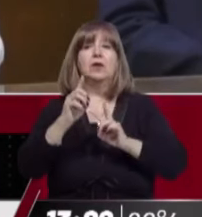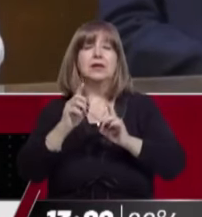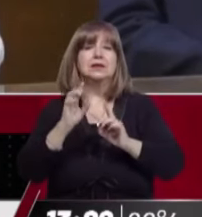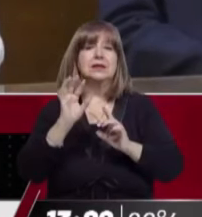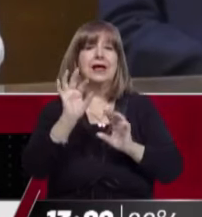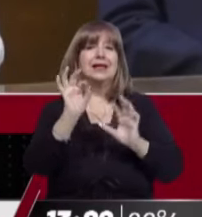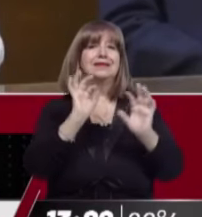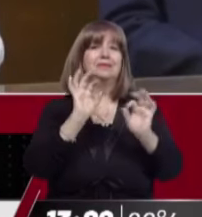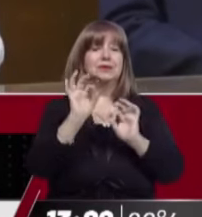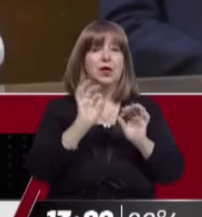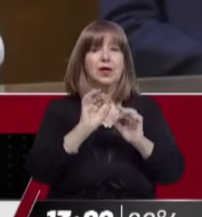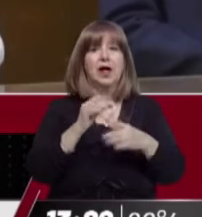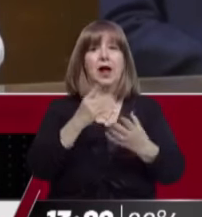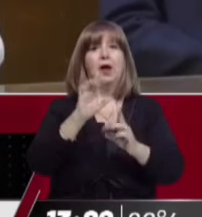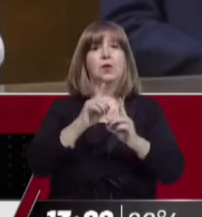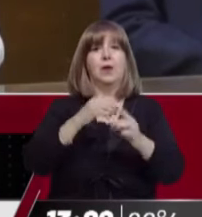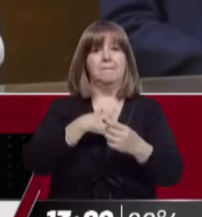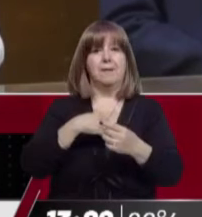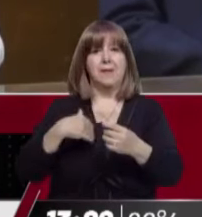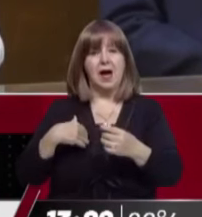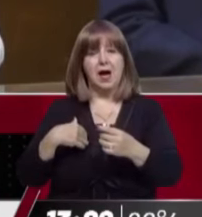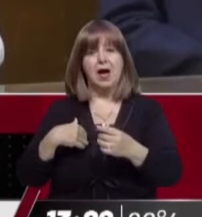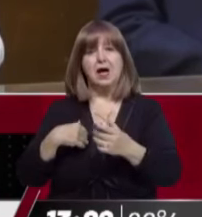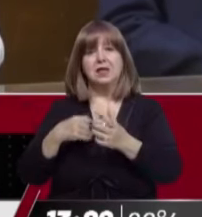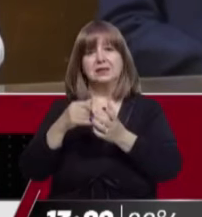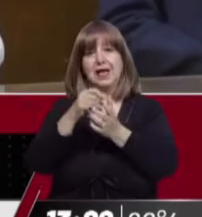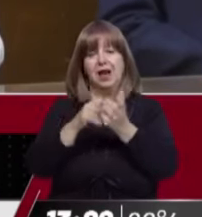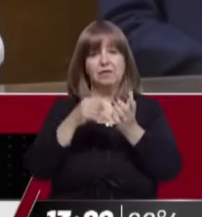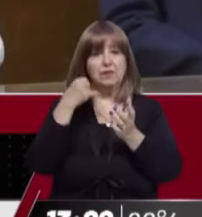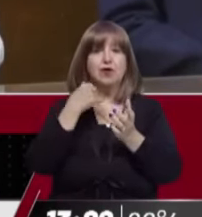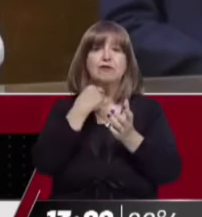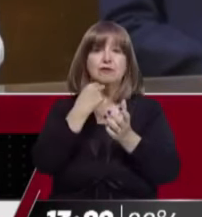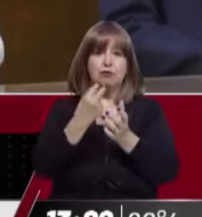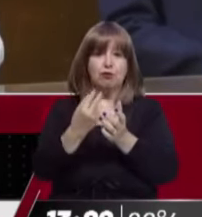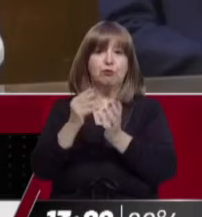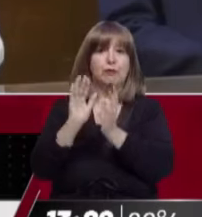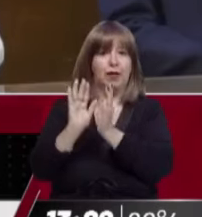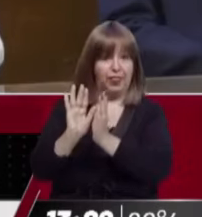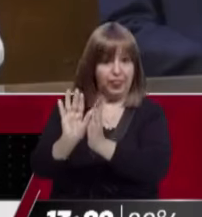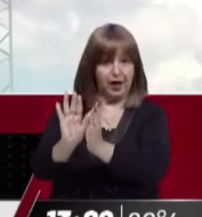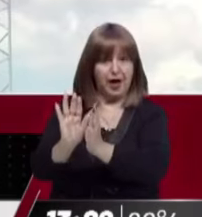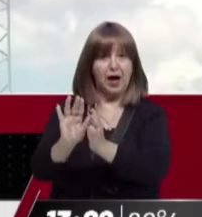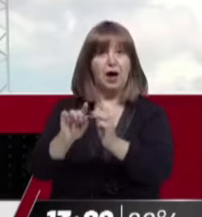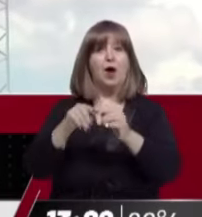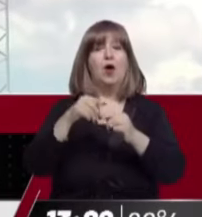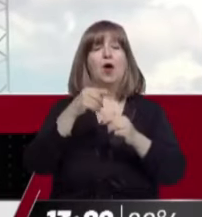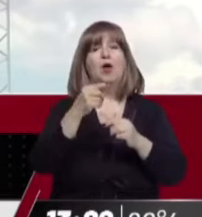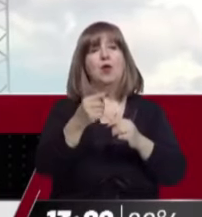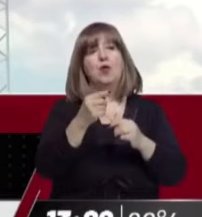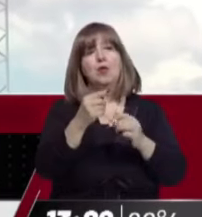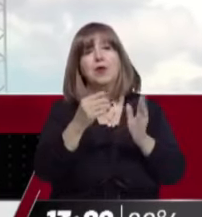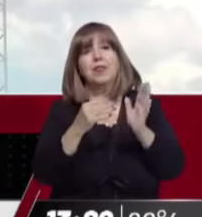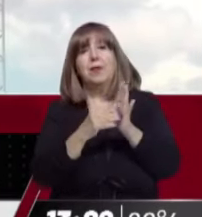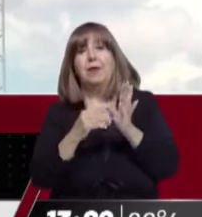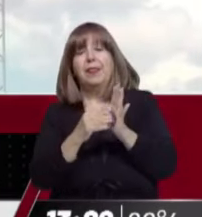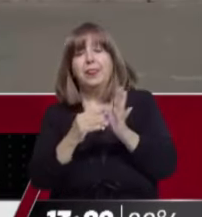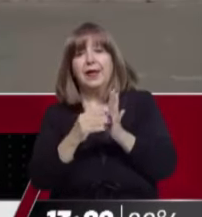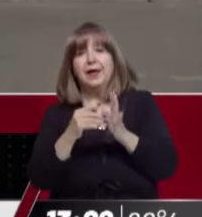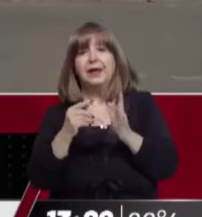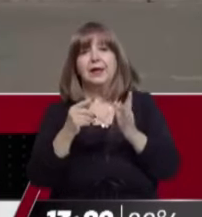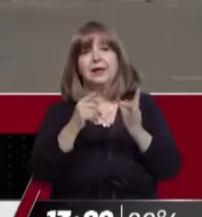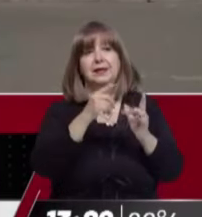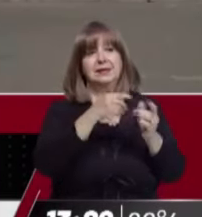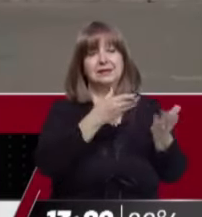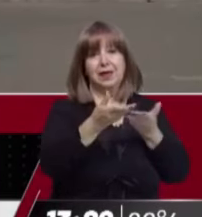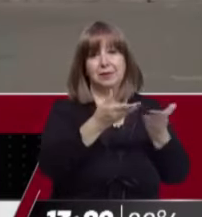a las madres que están privas de libertad que tienen celulares para poder hablar con sus hijos y también la la necesidad y la obligación de que el servicio